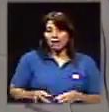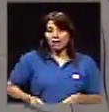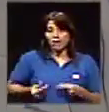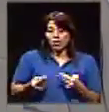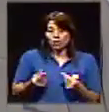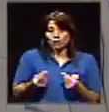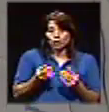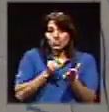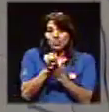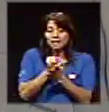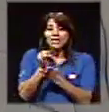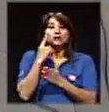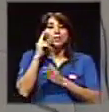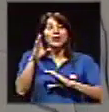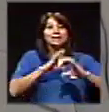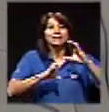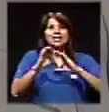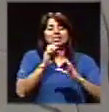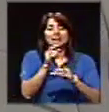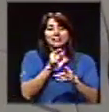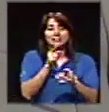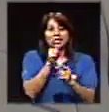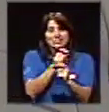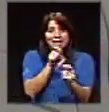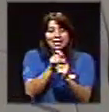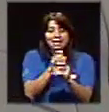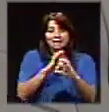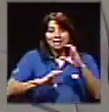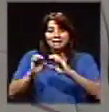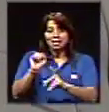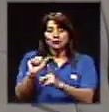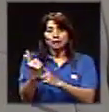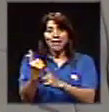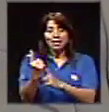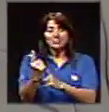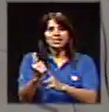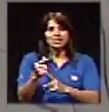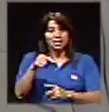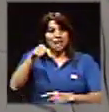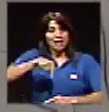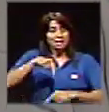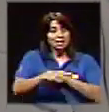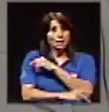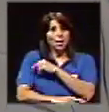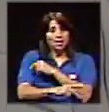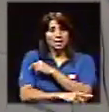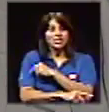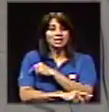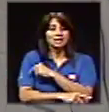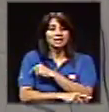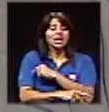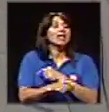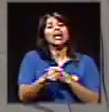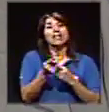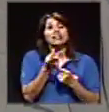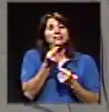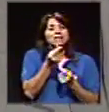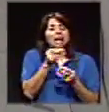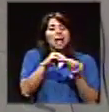en las ciencias sociales. Y este país está invirtiendo en ese rubro una cifra